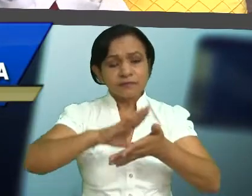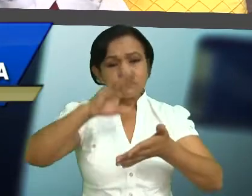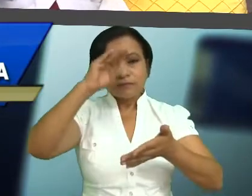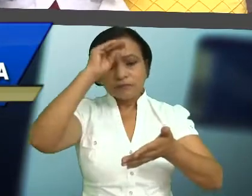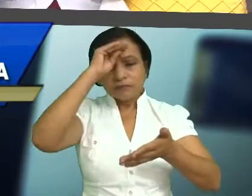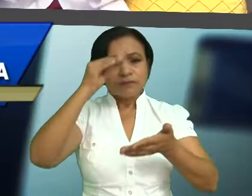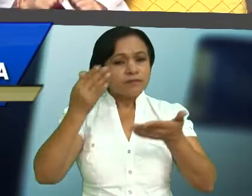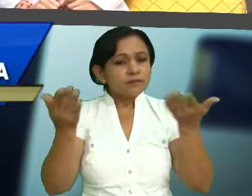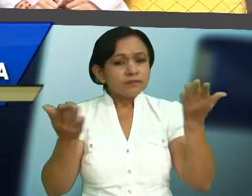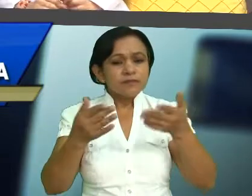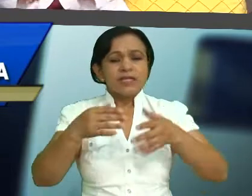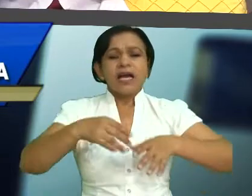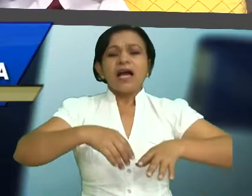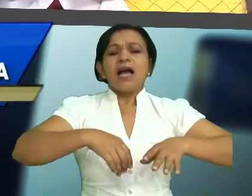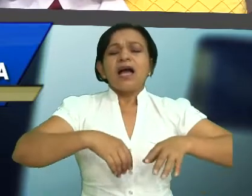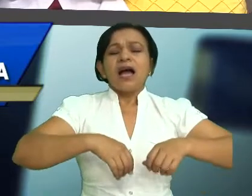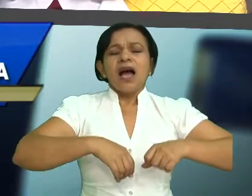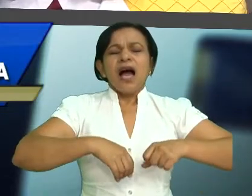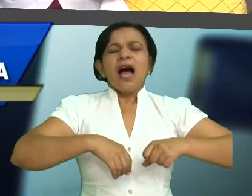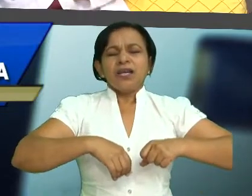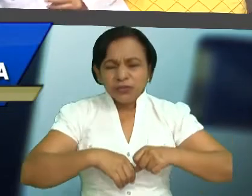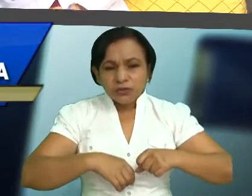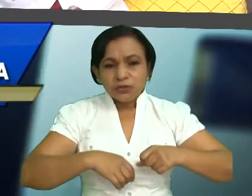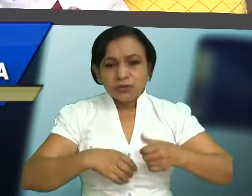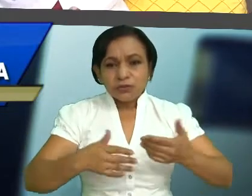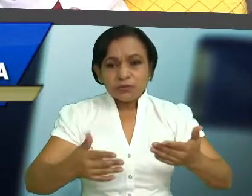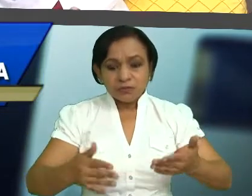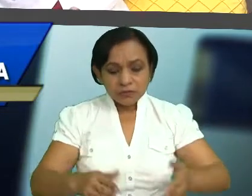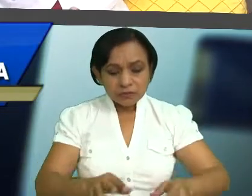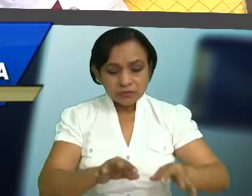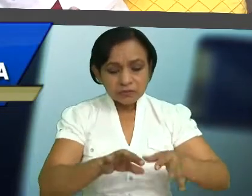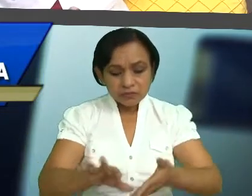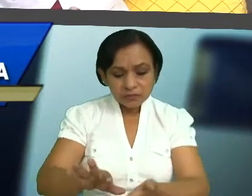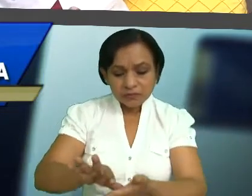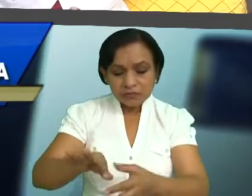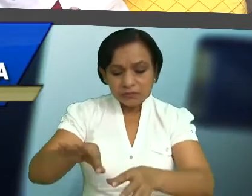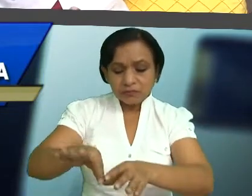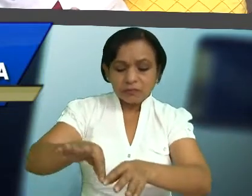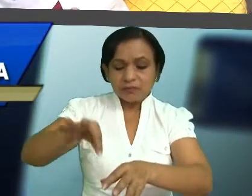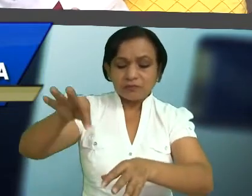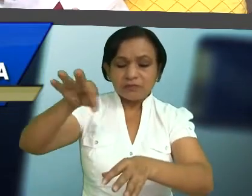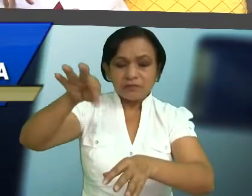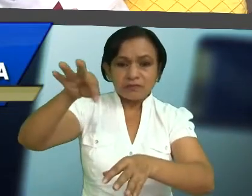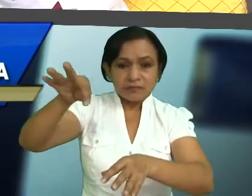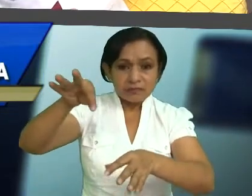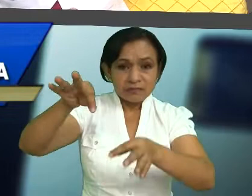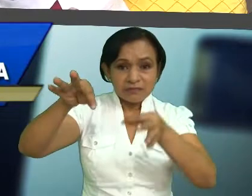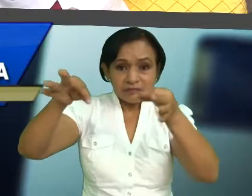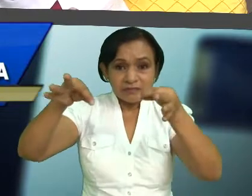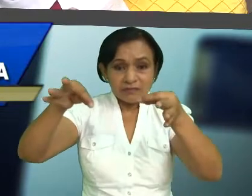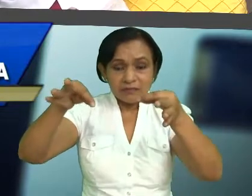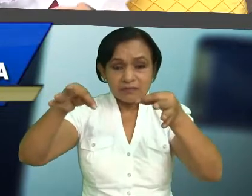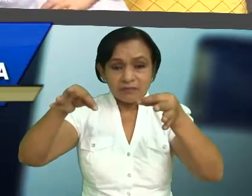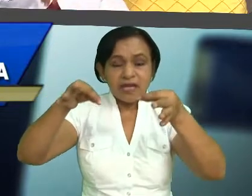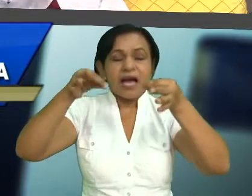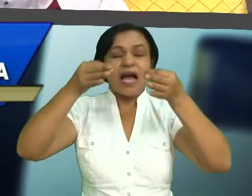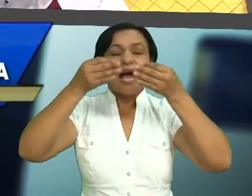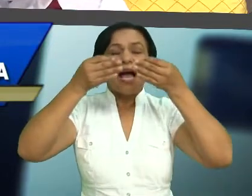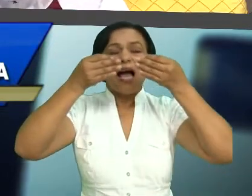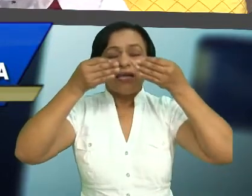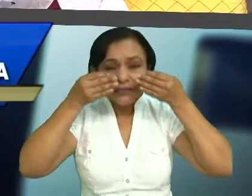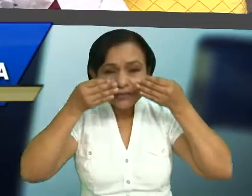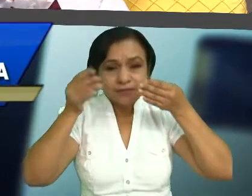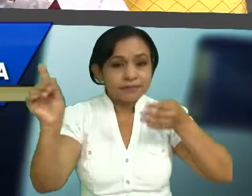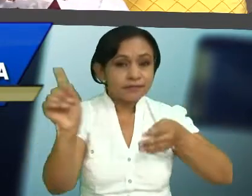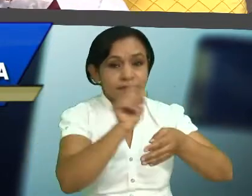yo debo de estornudar. Si no tuviera un pañuelito de esos de desechable, que es lo ideal, puedo